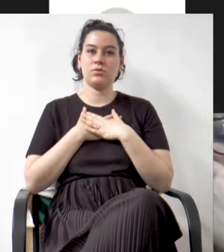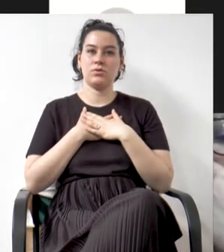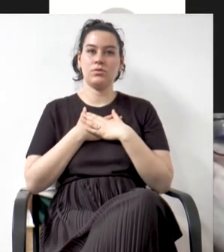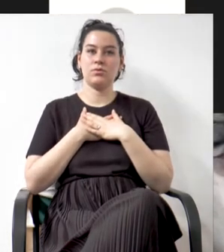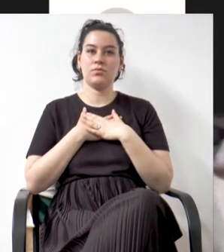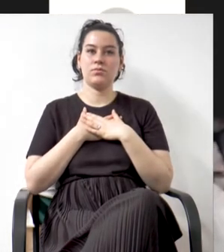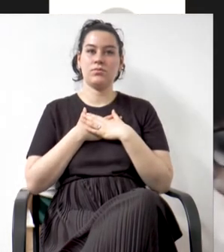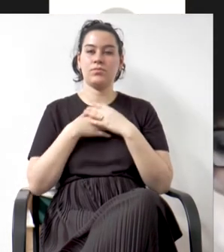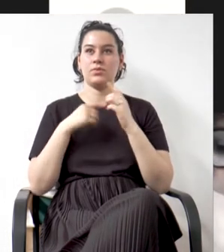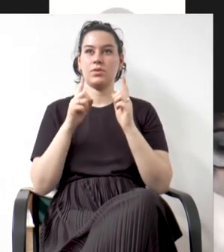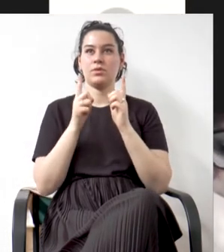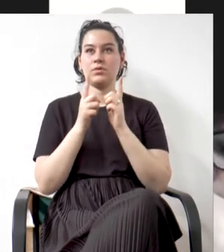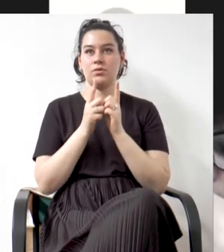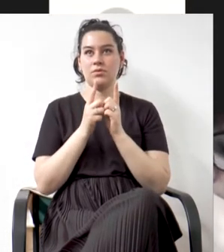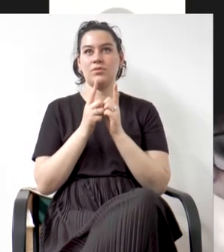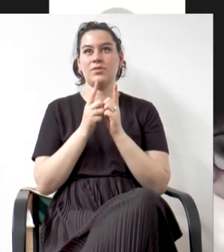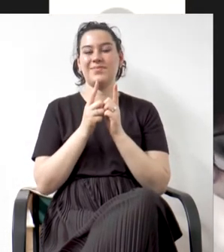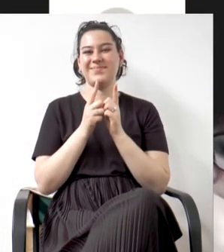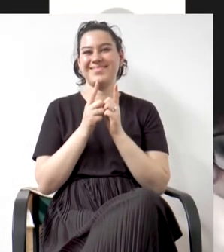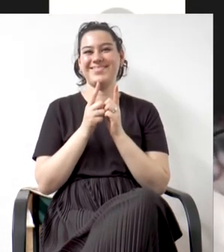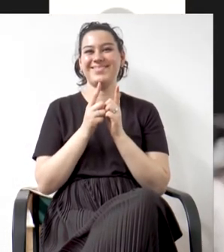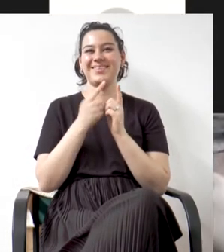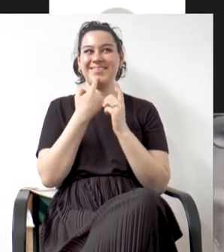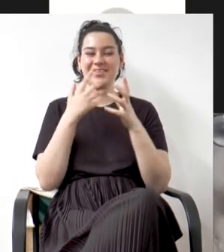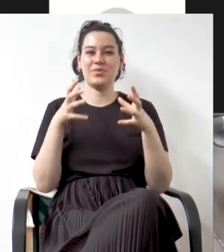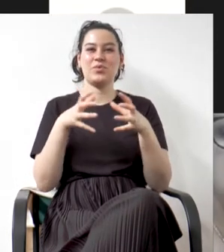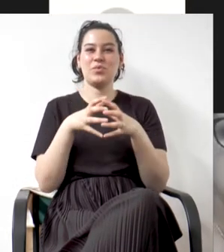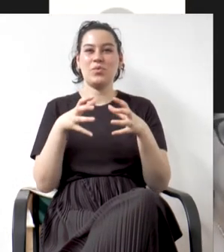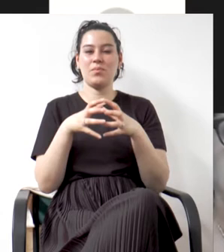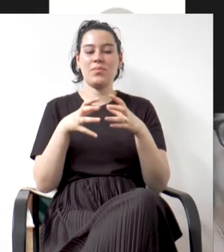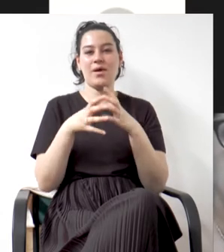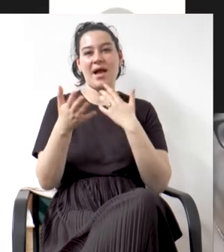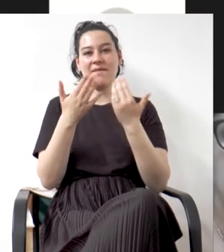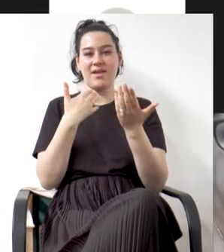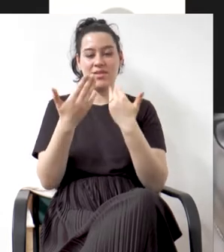voy a hacer un pequeño resumen de las cuestiones que como grupo fuimos conversando